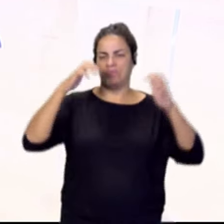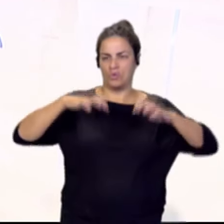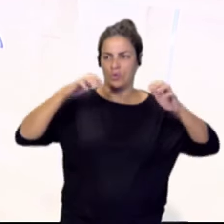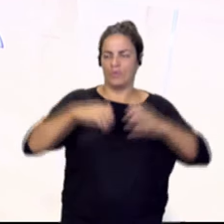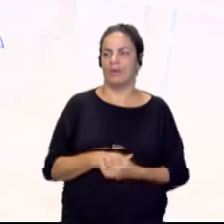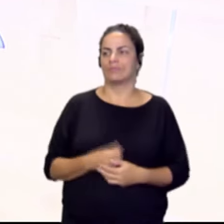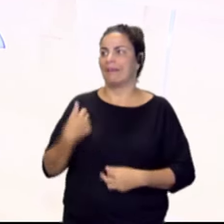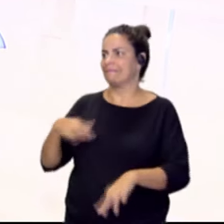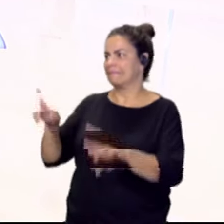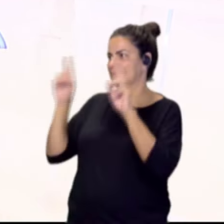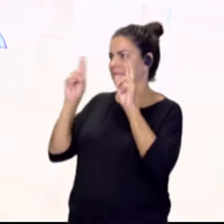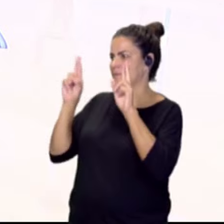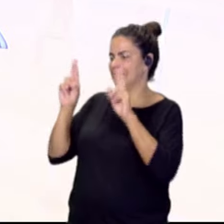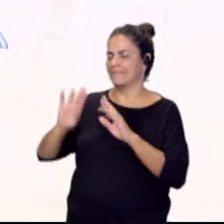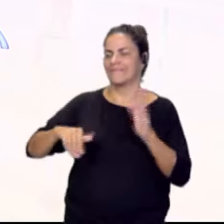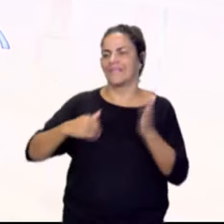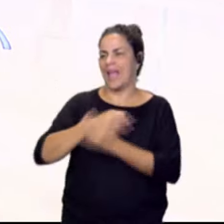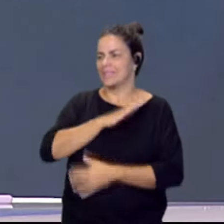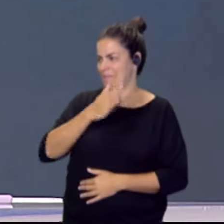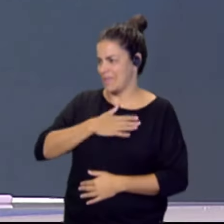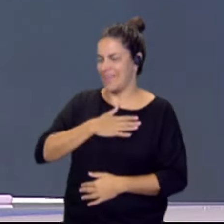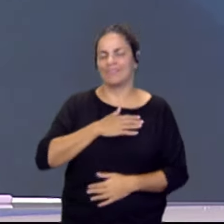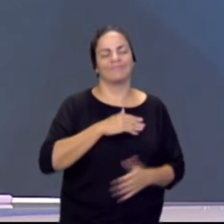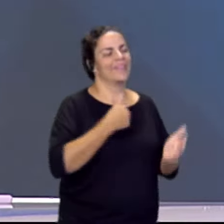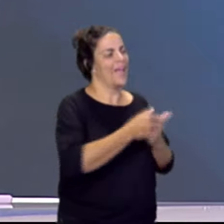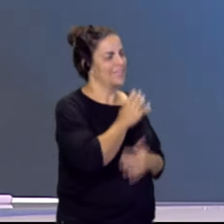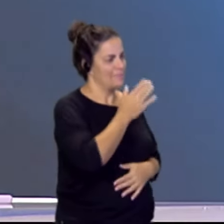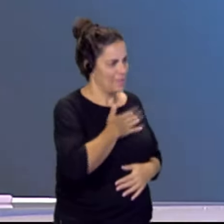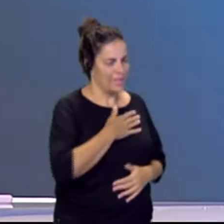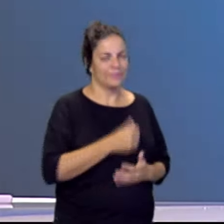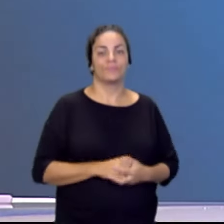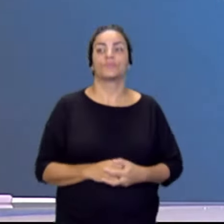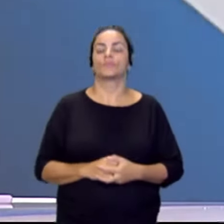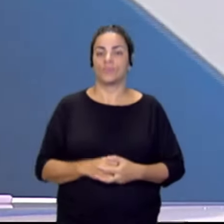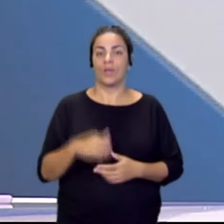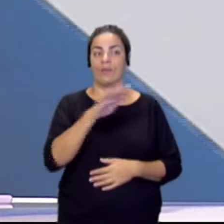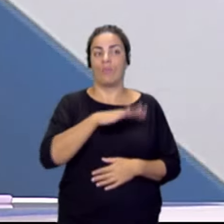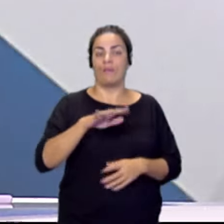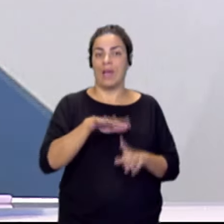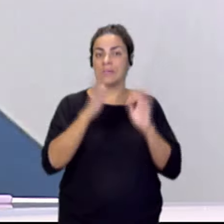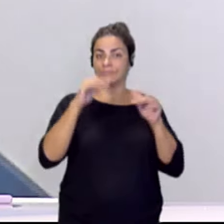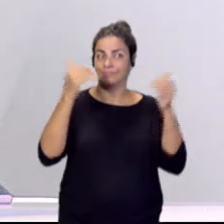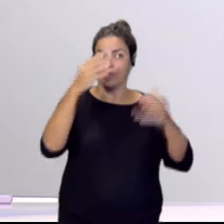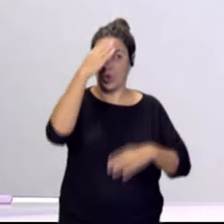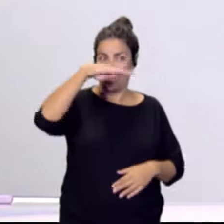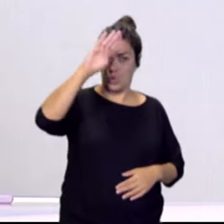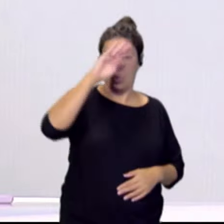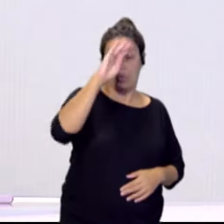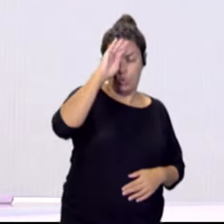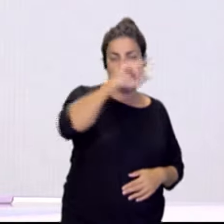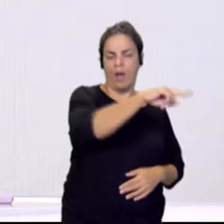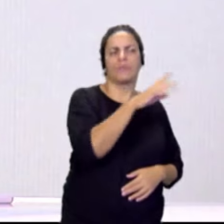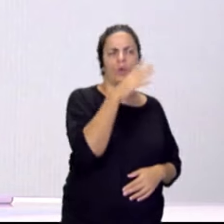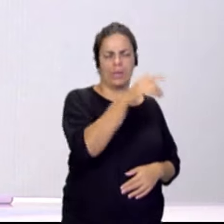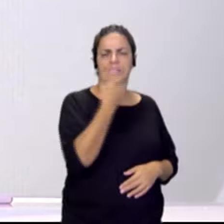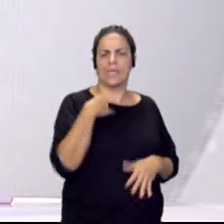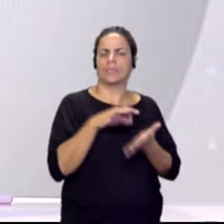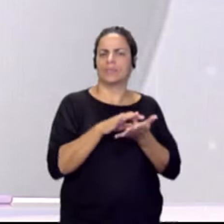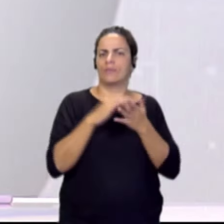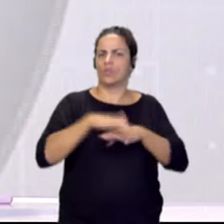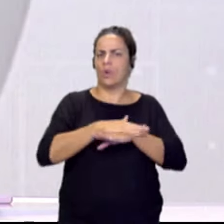Vicky. Hasta mañana. Hasta mañana. Bueno, vamos a hablar nosotros de la situación en el exterior, en Cuba en concreto, porque allí se van restableciendo poco a poco los servicios